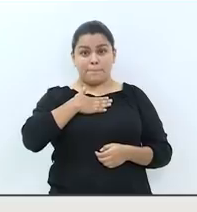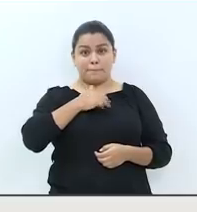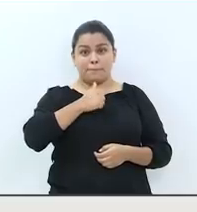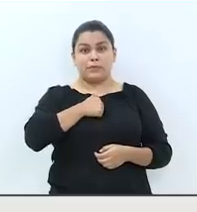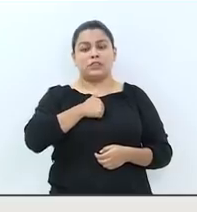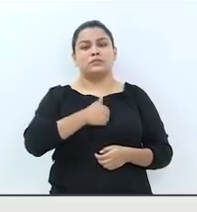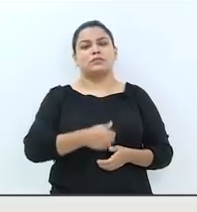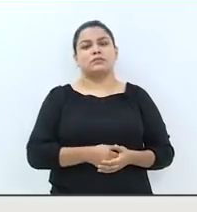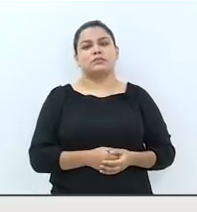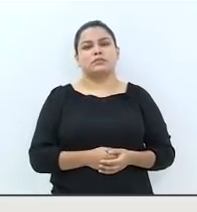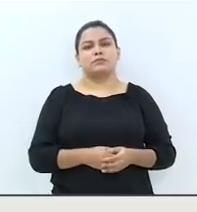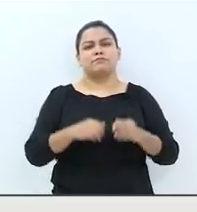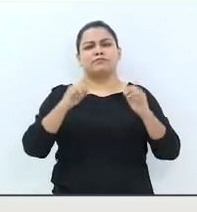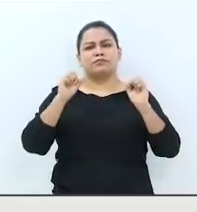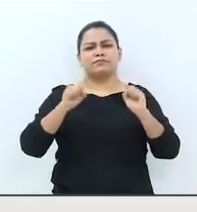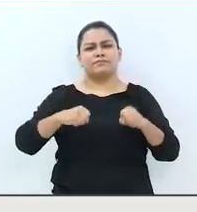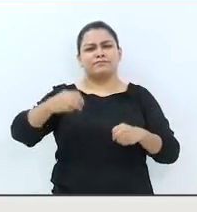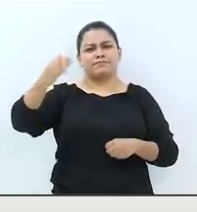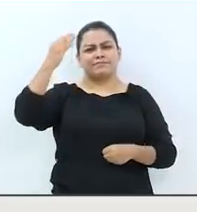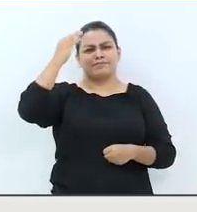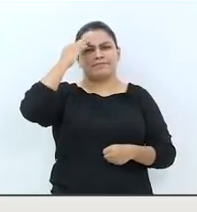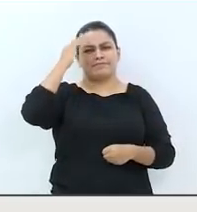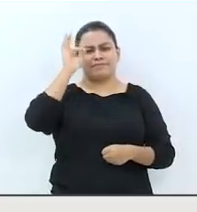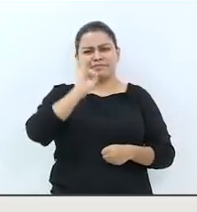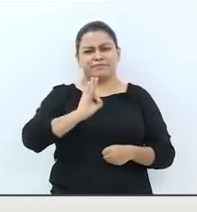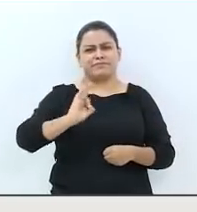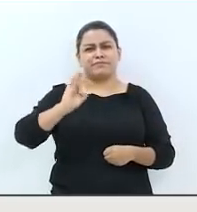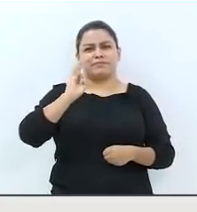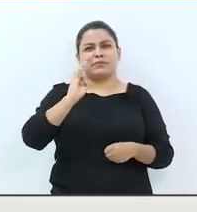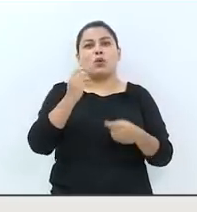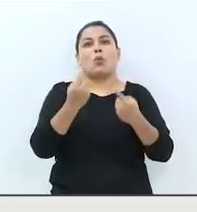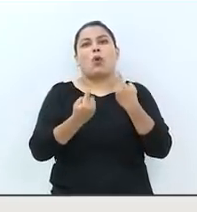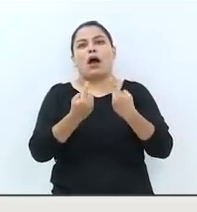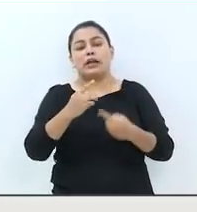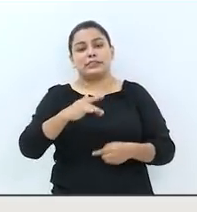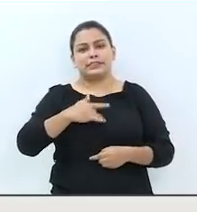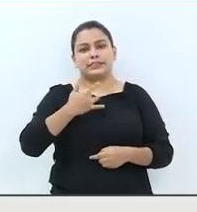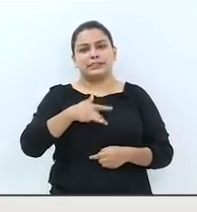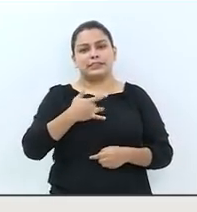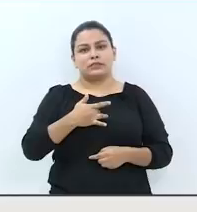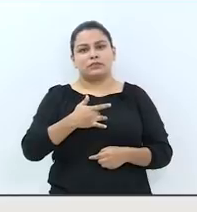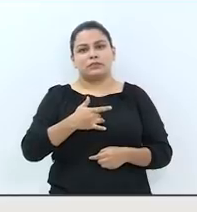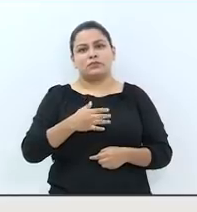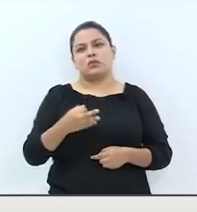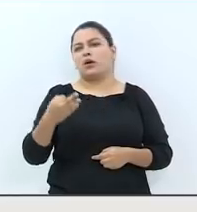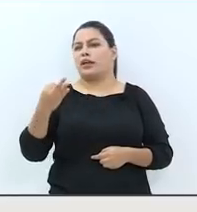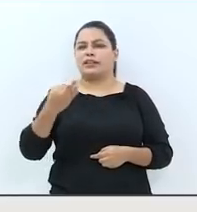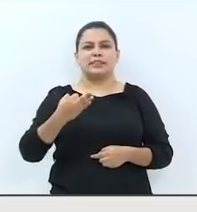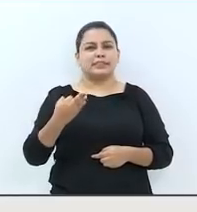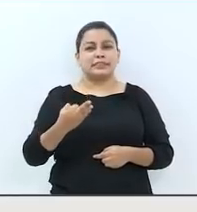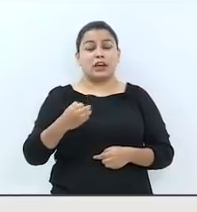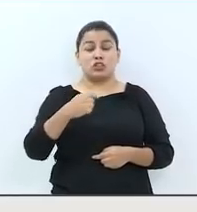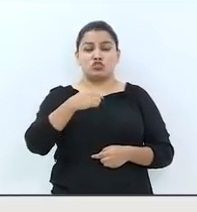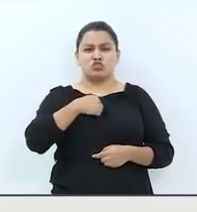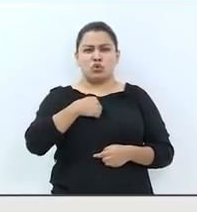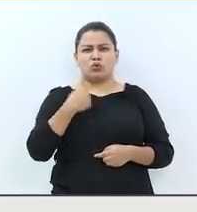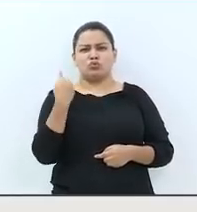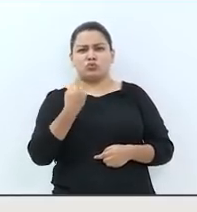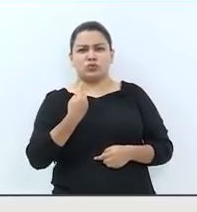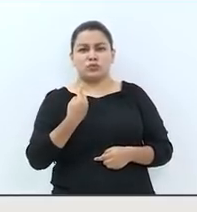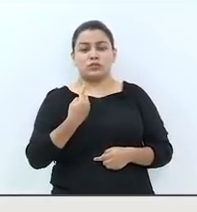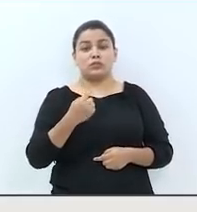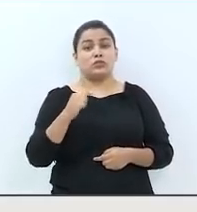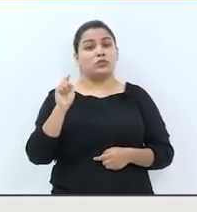y de nosotras mismas para saber exactamente qué es lo que que sentimos. Y como les decía anteriormente, no necesariamente yo soy eso, sino